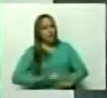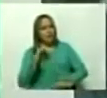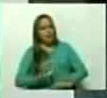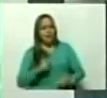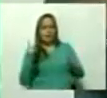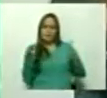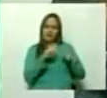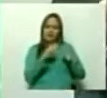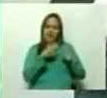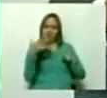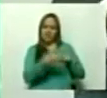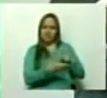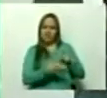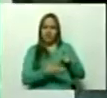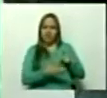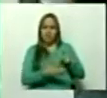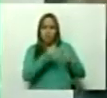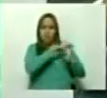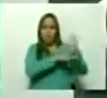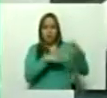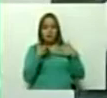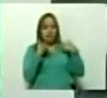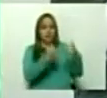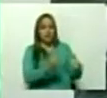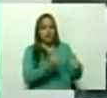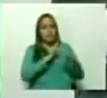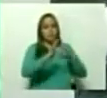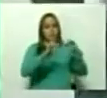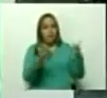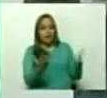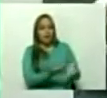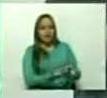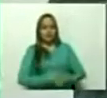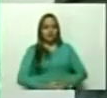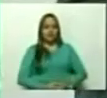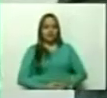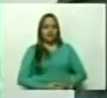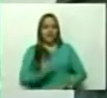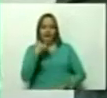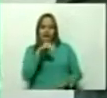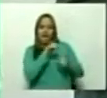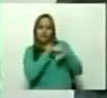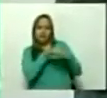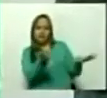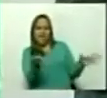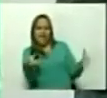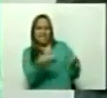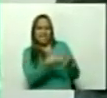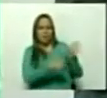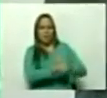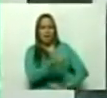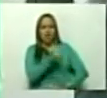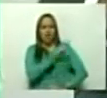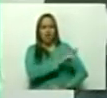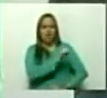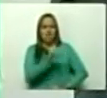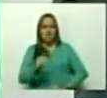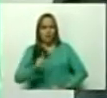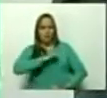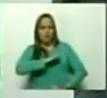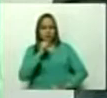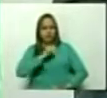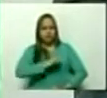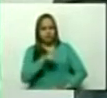El primero, en el tema de la bioseguridad por todo lo que es la pandemia mundial. Tenemos desplegado un equipo de más de 200 funcionarios que van a